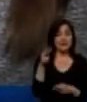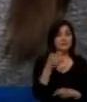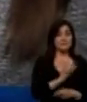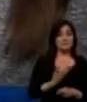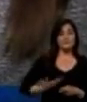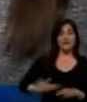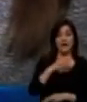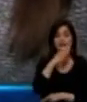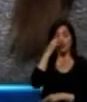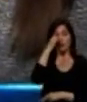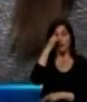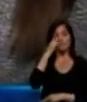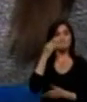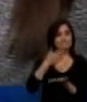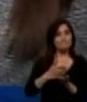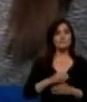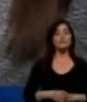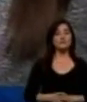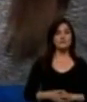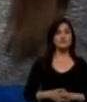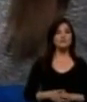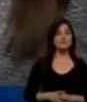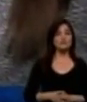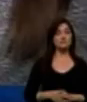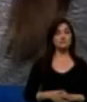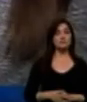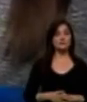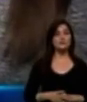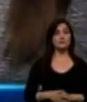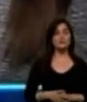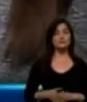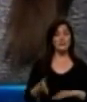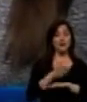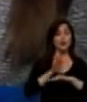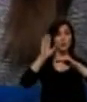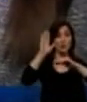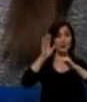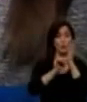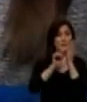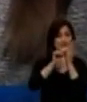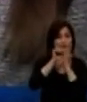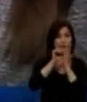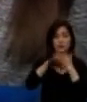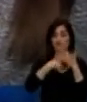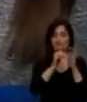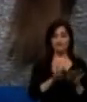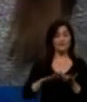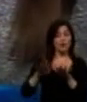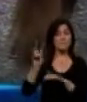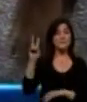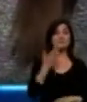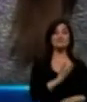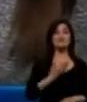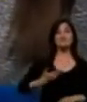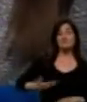expresidente Rafael Correa. Previo a la entrega ya del juramento a los ministros secretarios de Estado, el